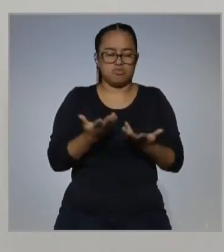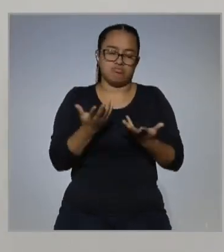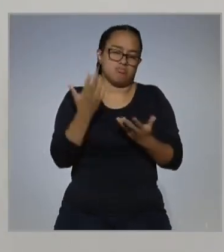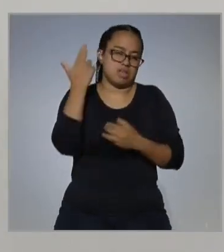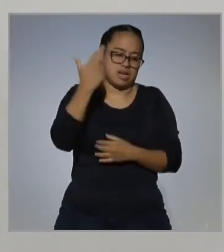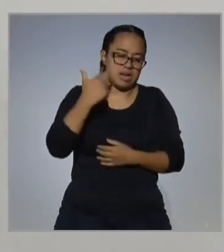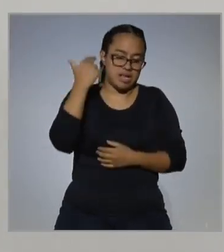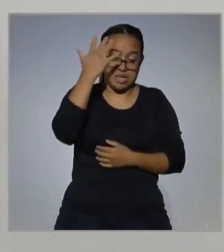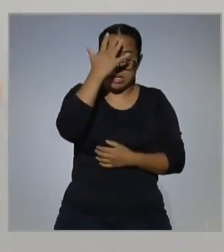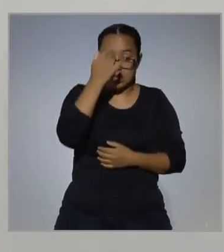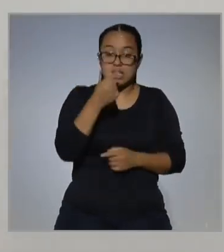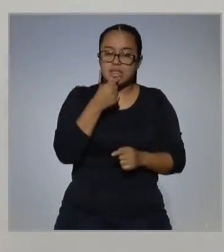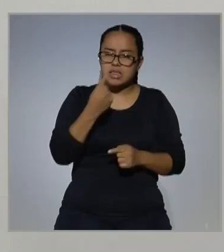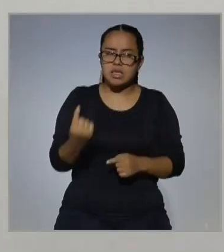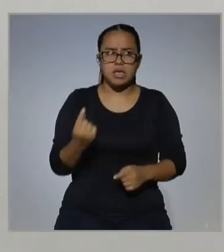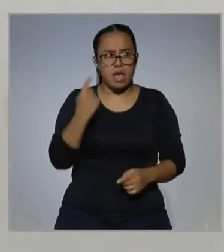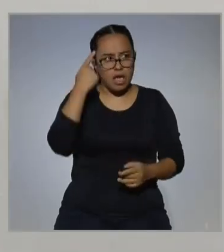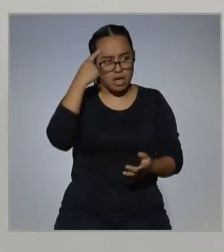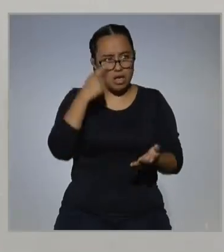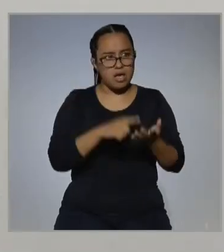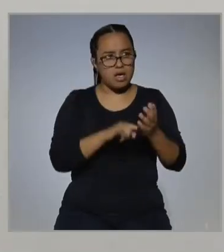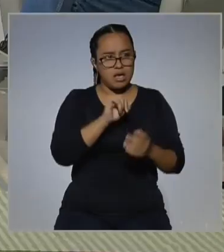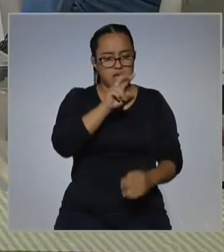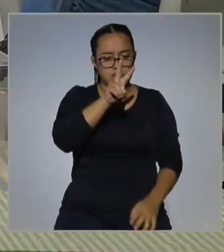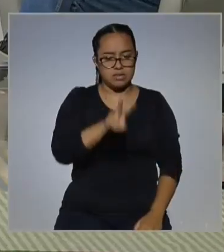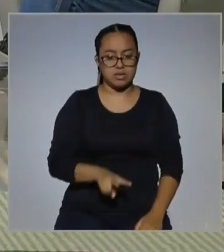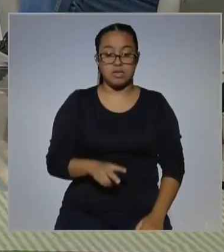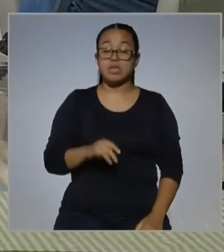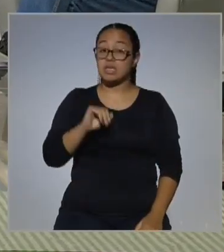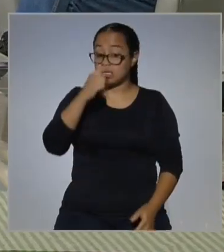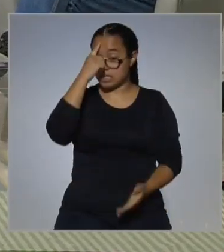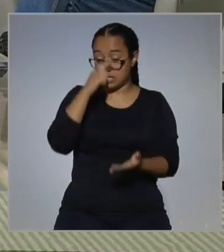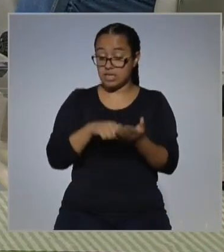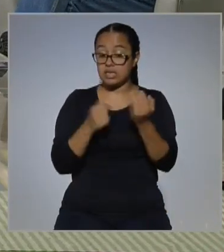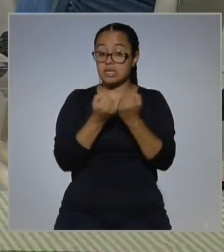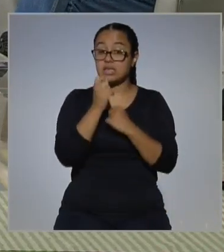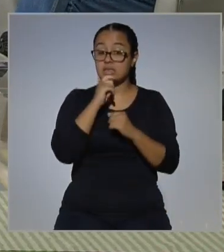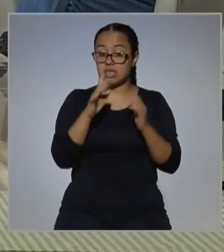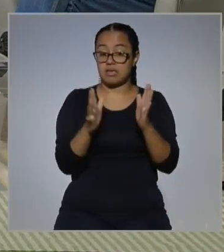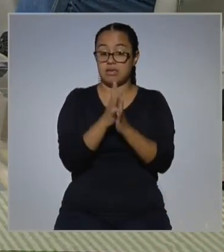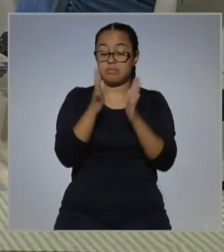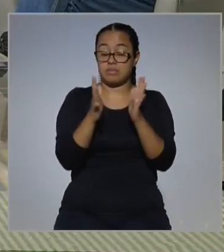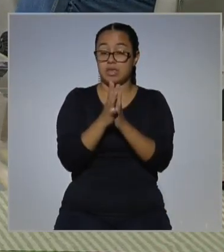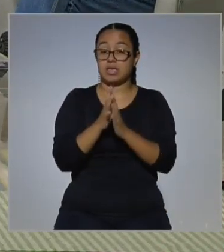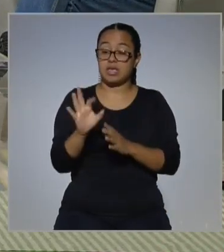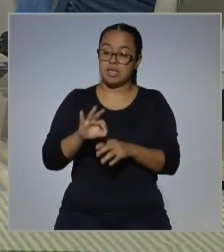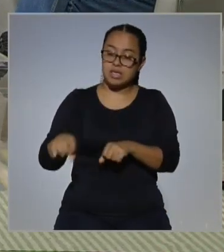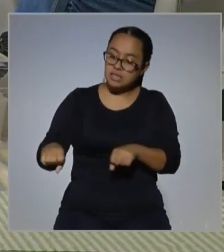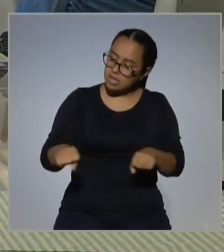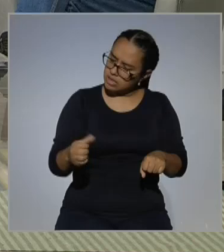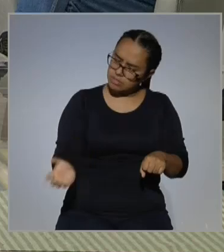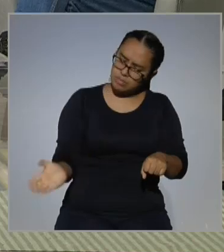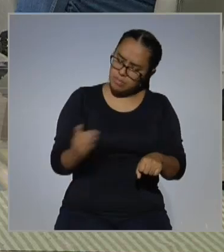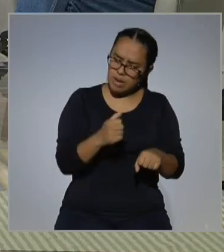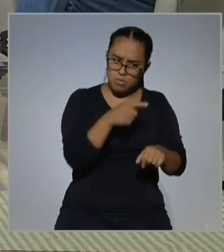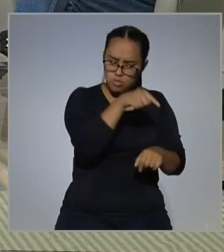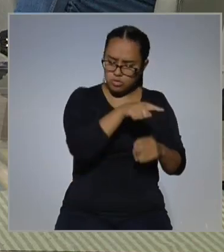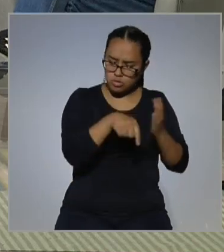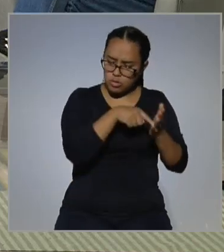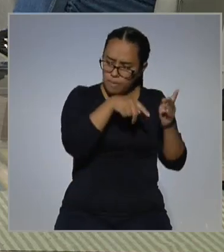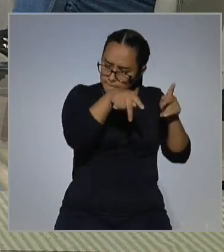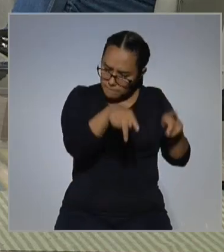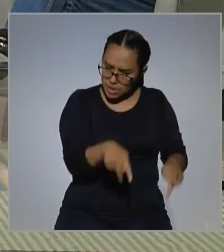y entonces el chiquito empieza a creer en ello, ¿no? A creer y a participar, porque también si te llevan al panteón,